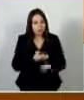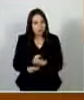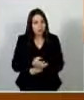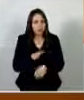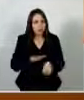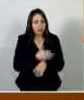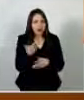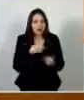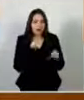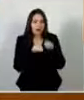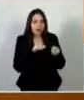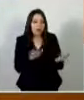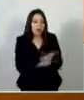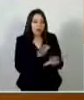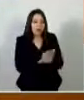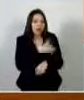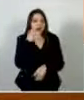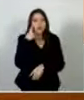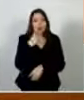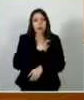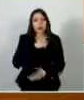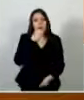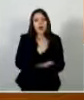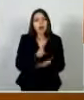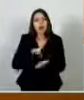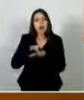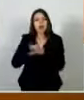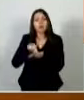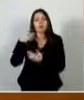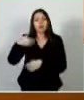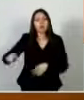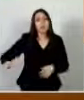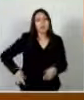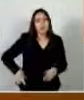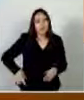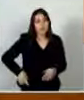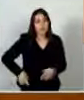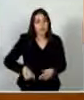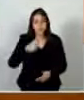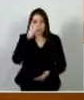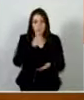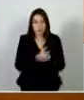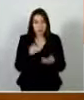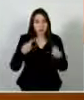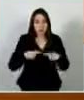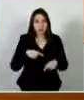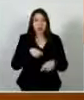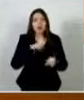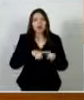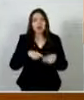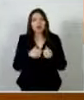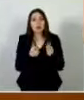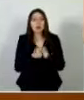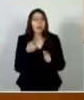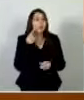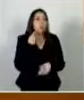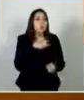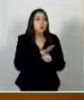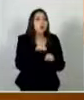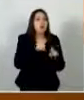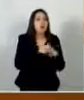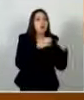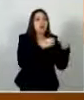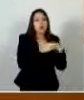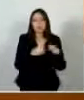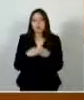dedicatoria para una administración y no digamos de una persona. Aquí no hay de un color de partido o de otro, son